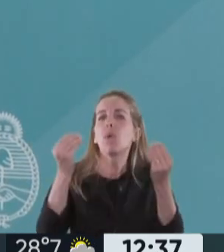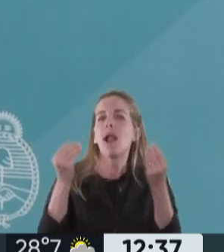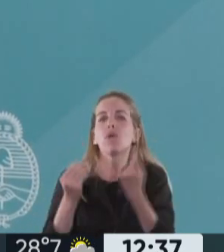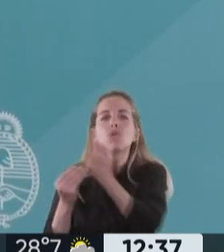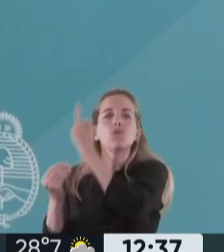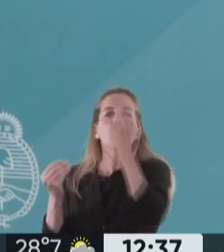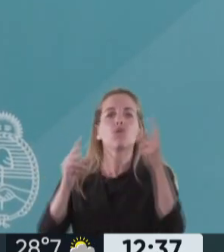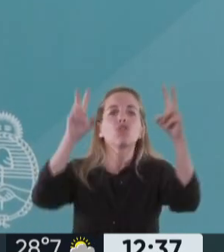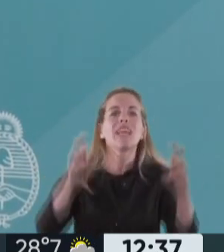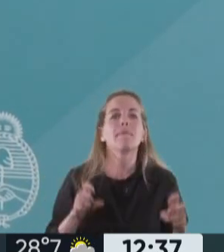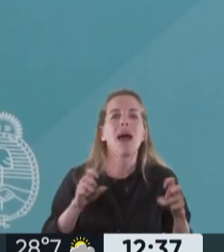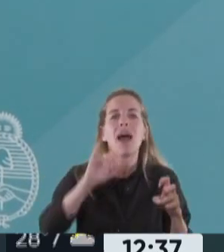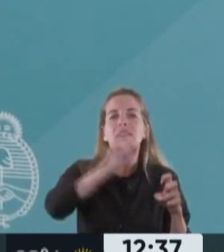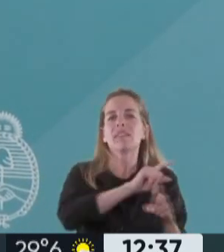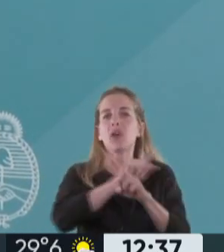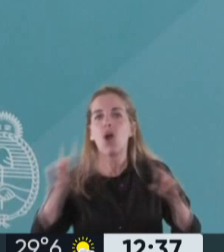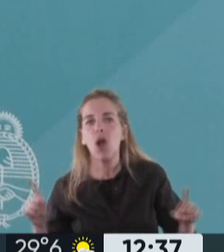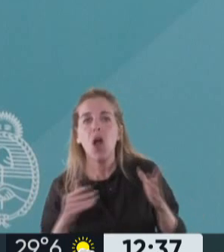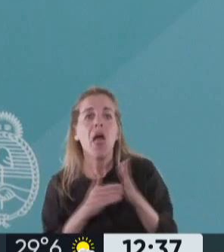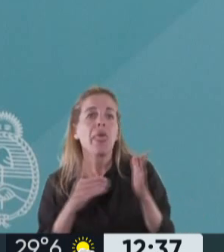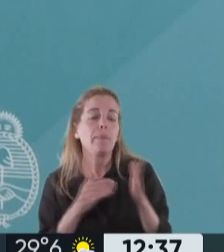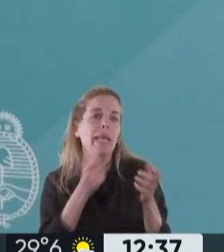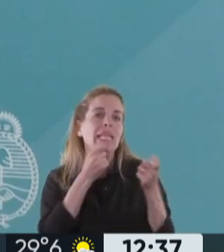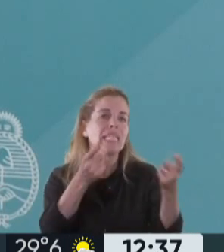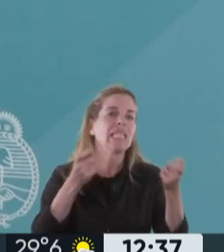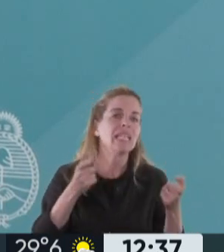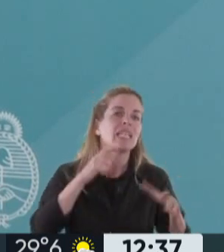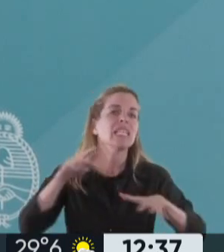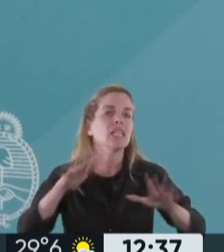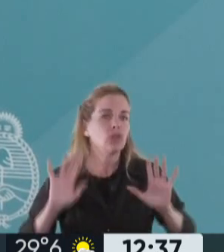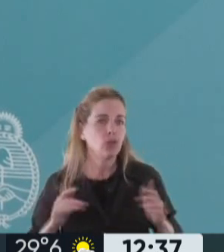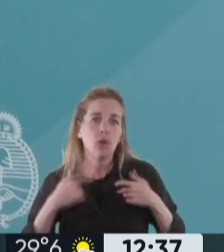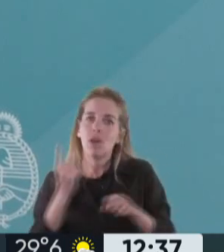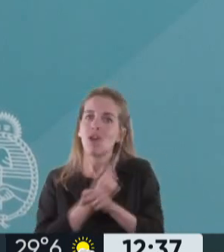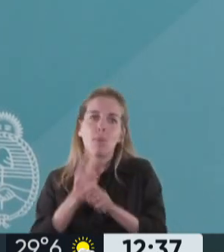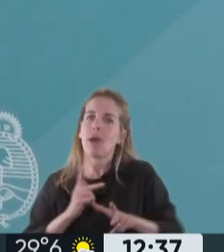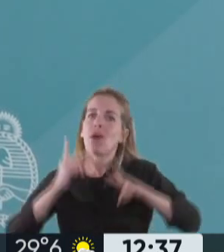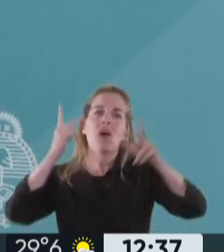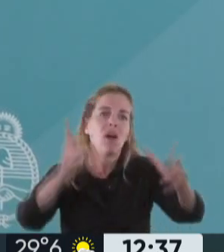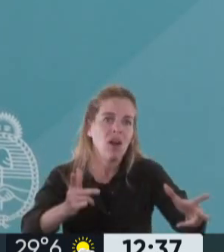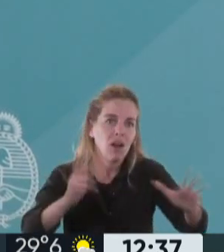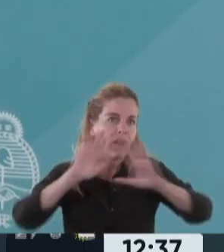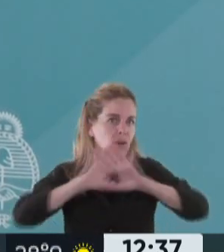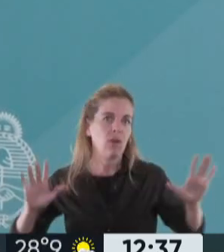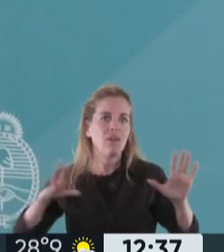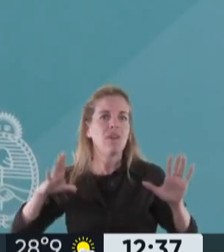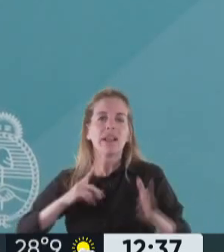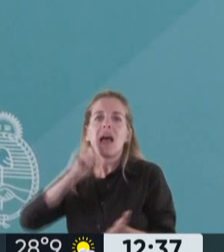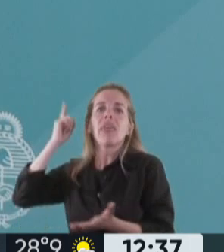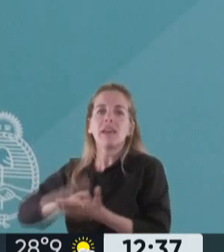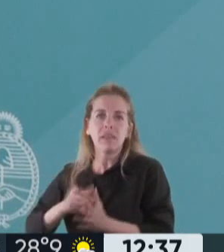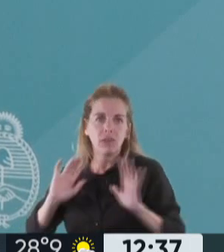que vamos o no a aplicar en el caso de ser necesario, porque no voy a adelantar una decisión no tomada.